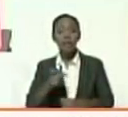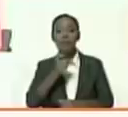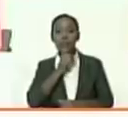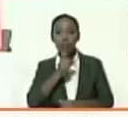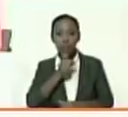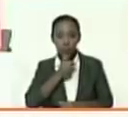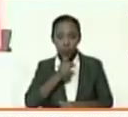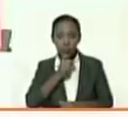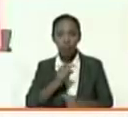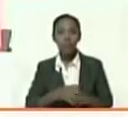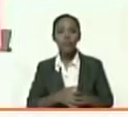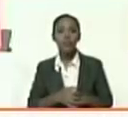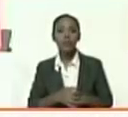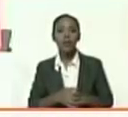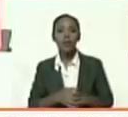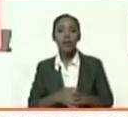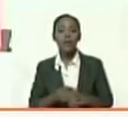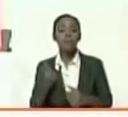dificultades, conlleva